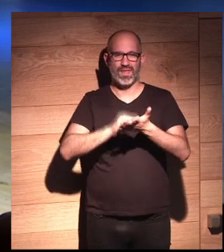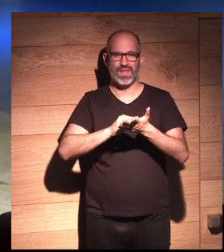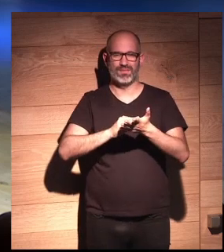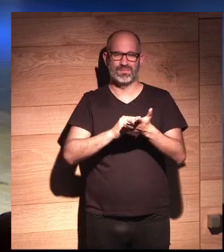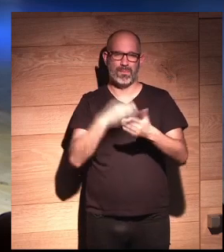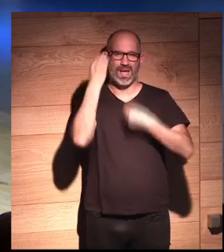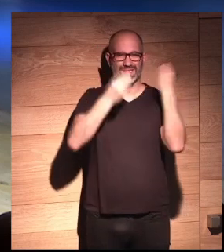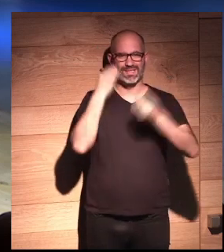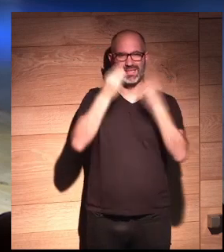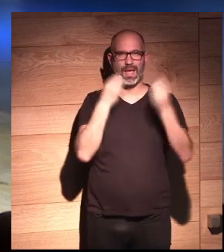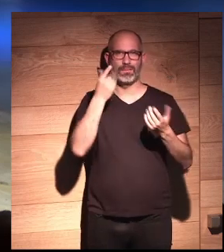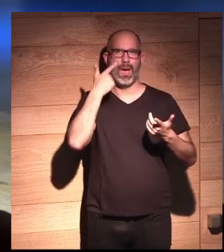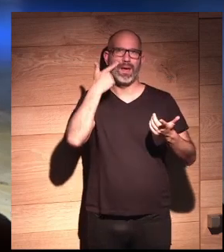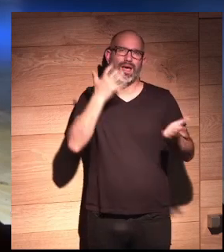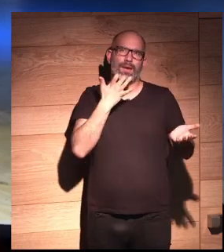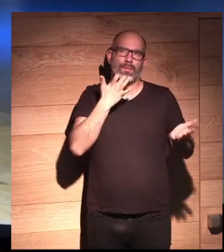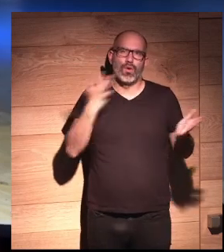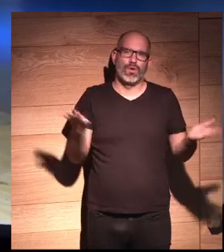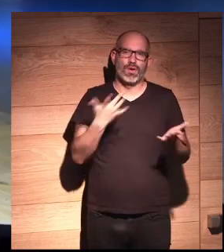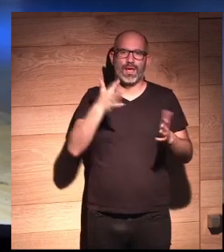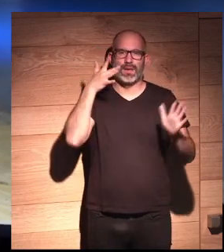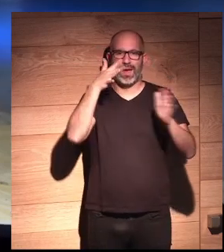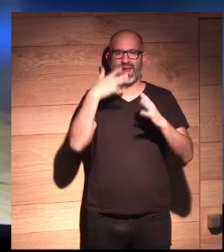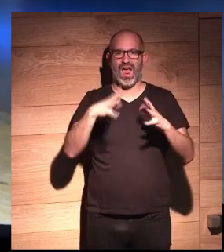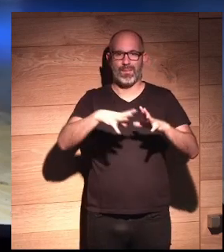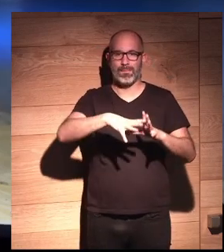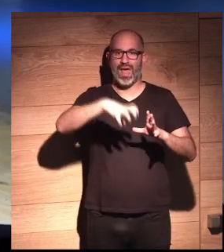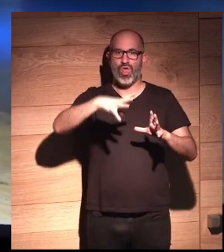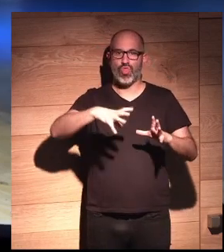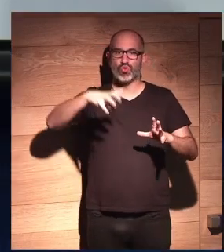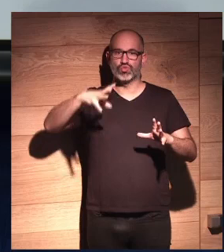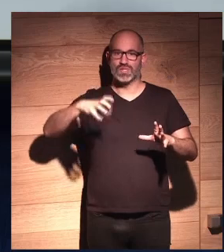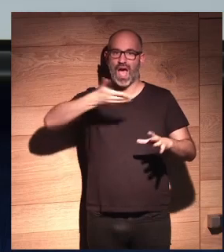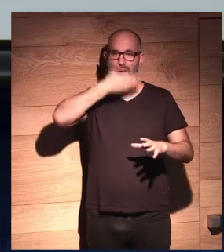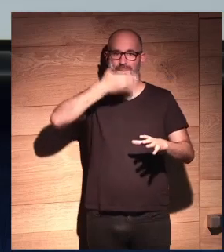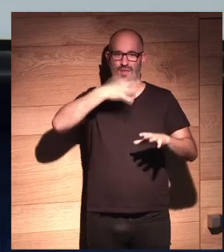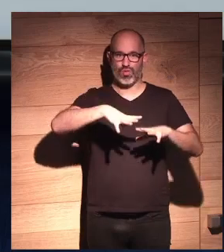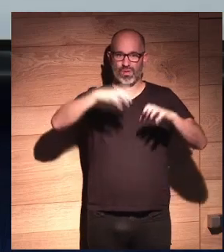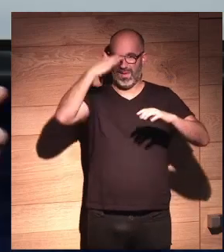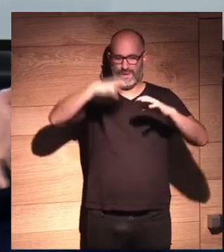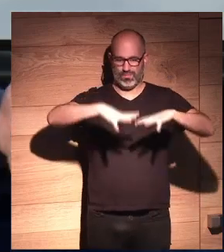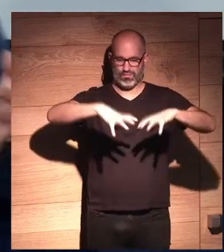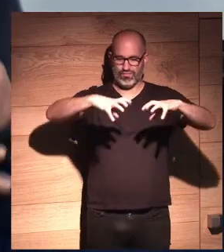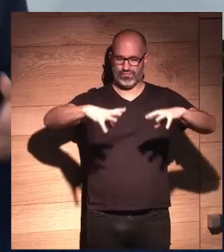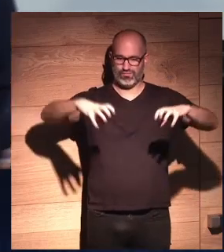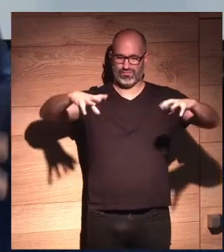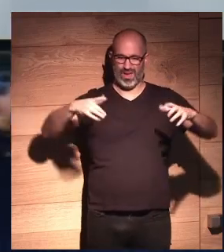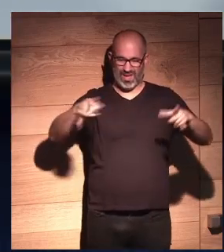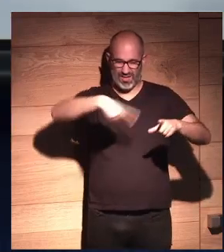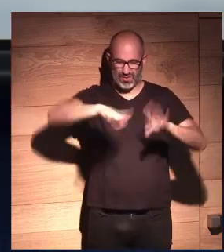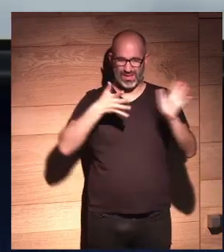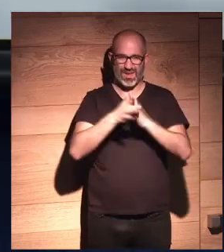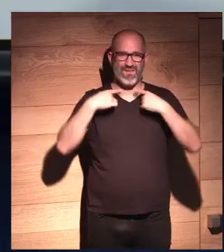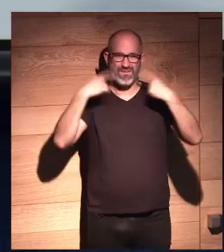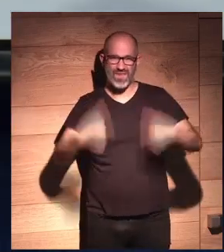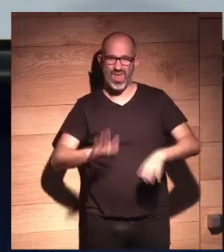atravesar, vamos a poner un ejemplo, un banco de medusas nadando, donde las medusas son por la frustración, los miedos,